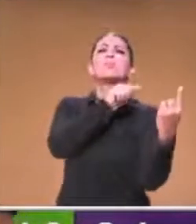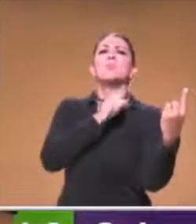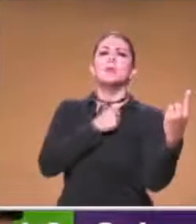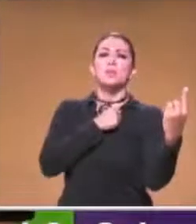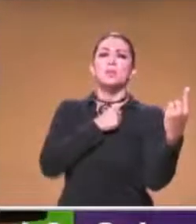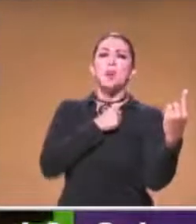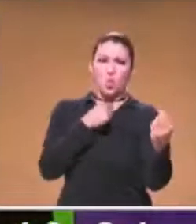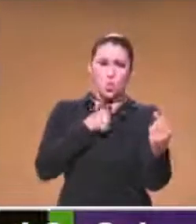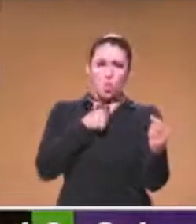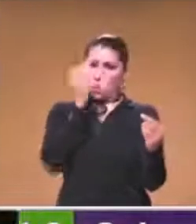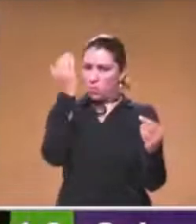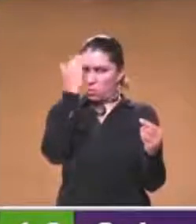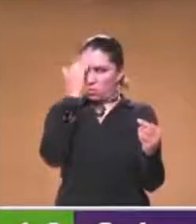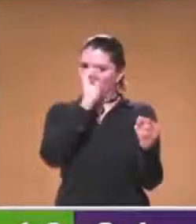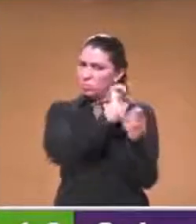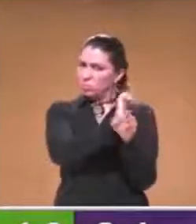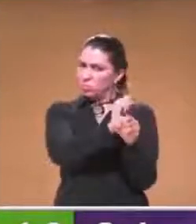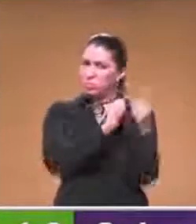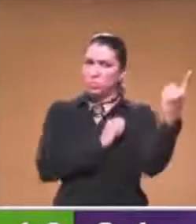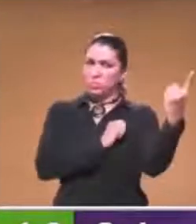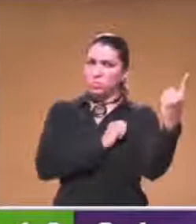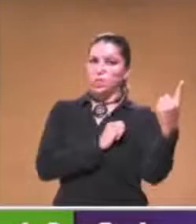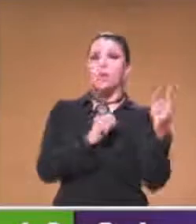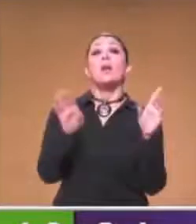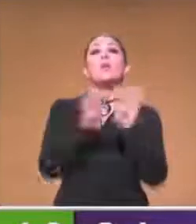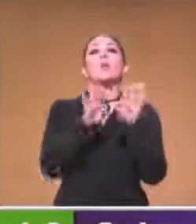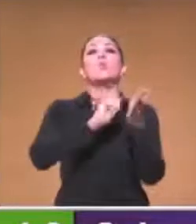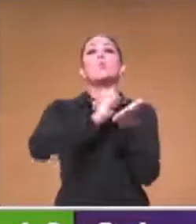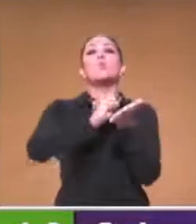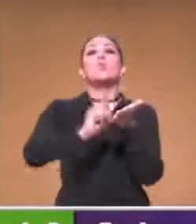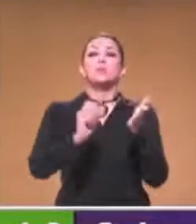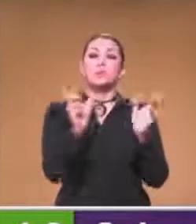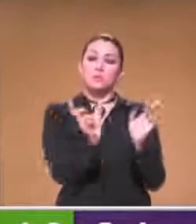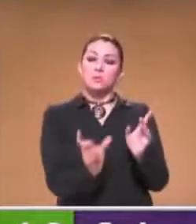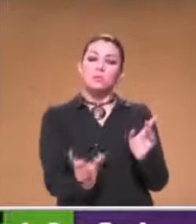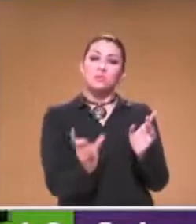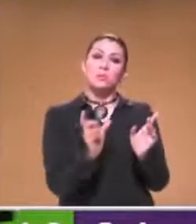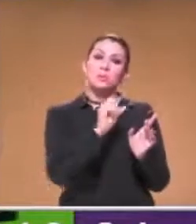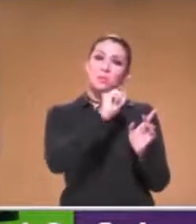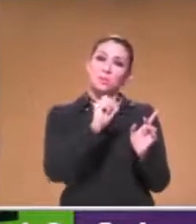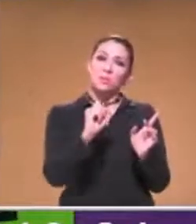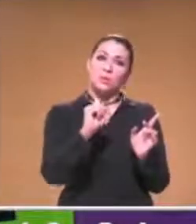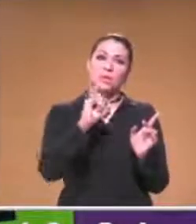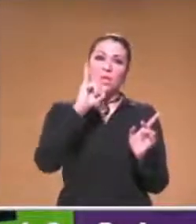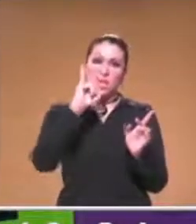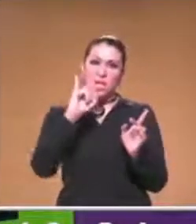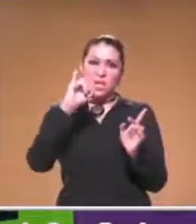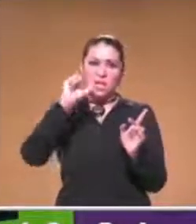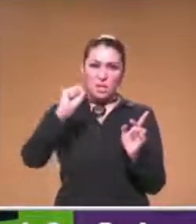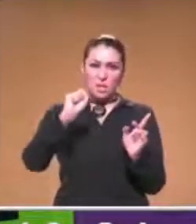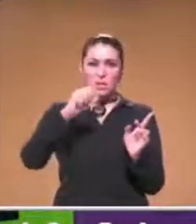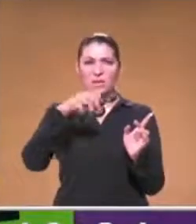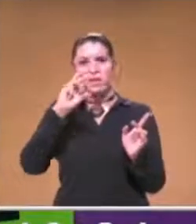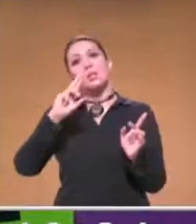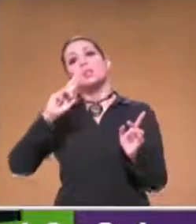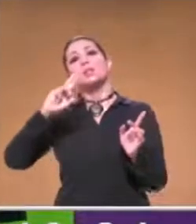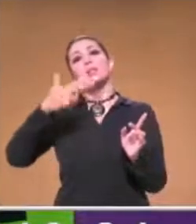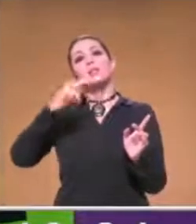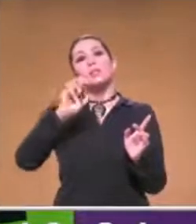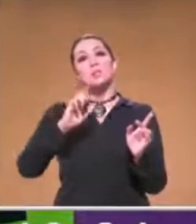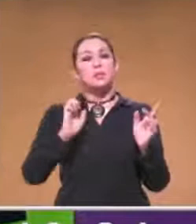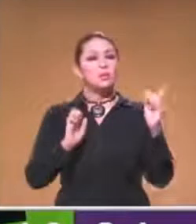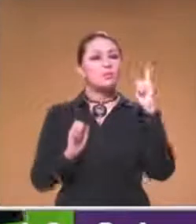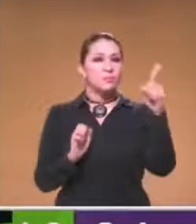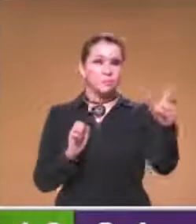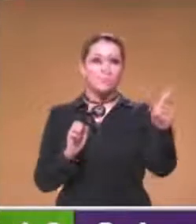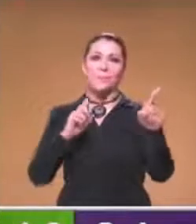yo conozco, entonces utilizaría como viene aquí abajo en la pantalla. Is she Julia Roberts? ¿Es ella